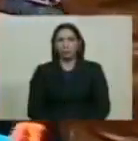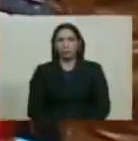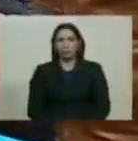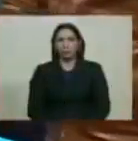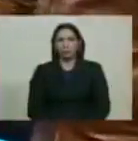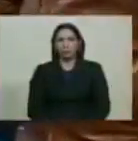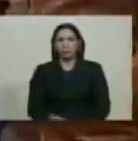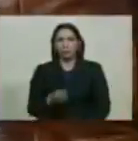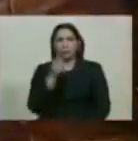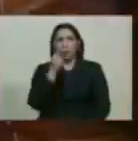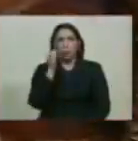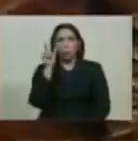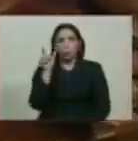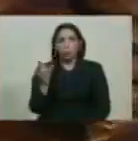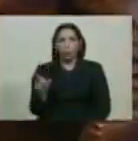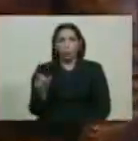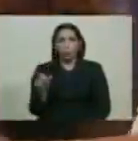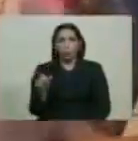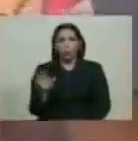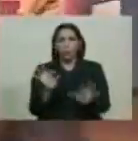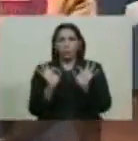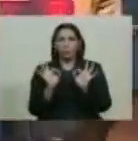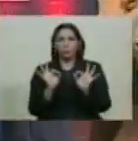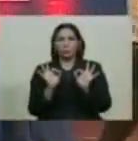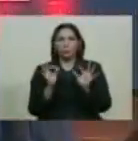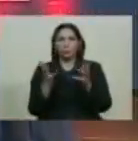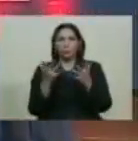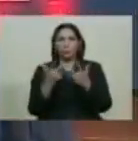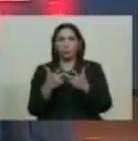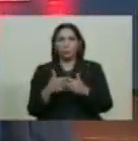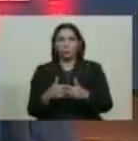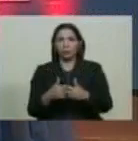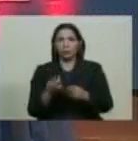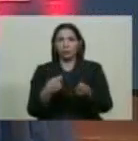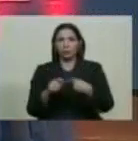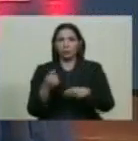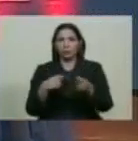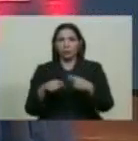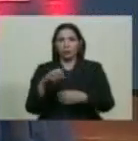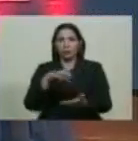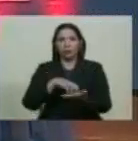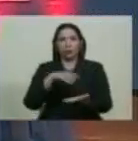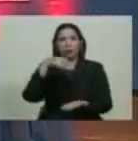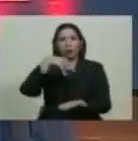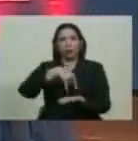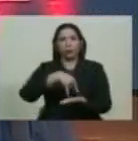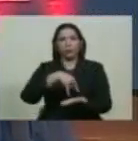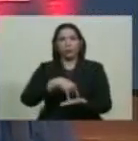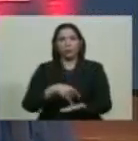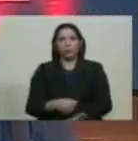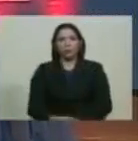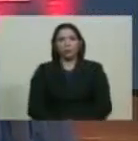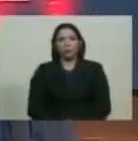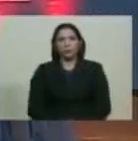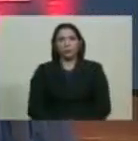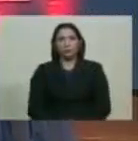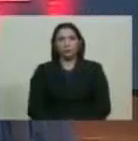Alexandro José Moreno Amariz, especialidad Administración Financiera del Estado Carabobo.